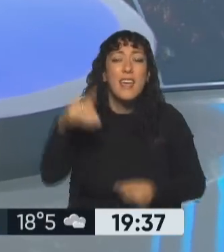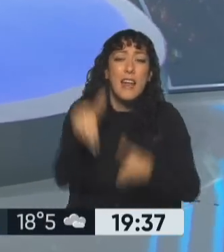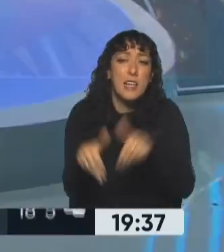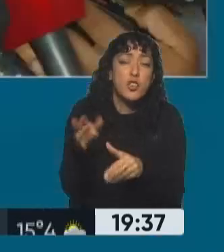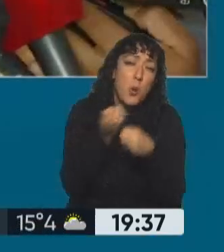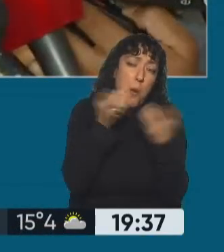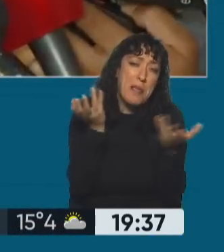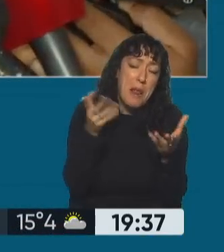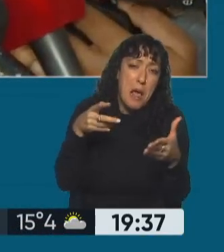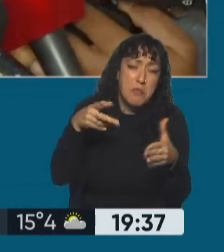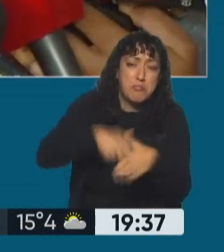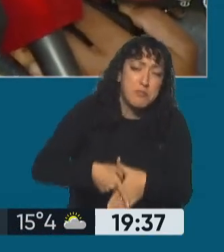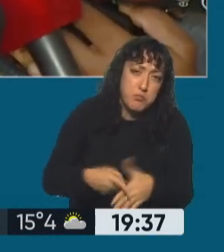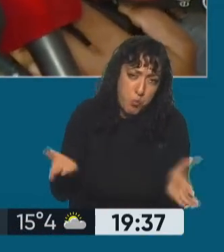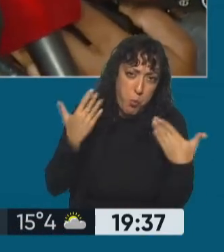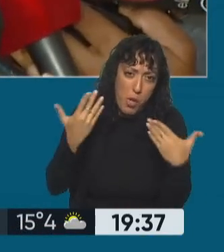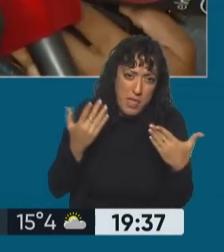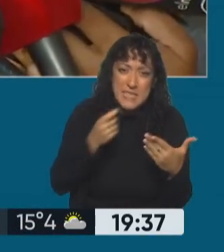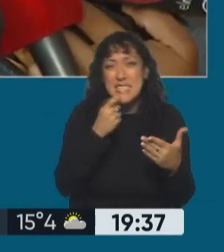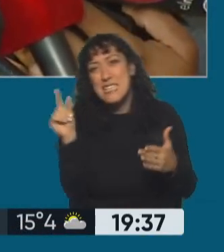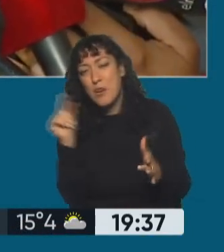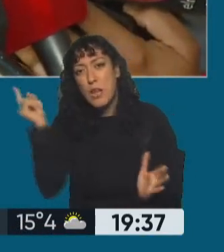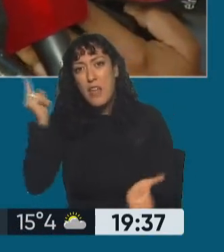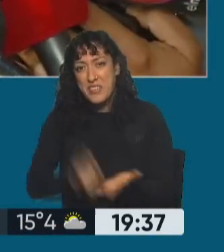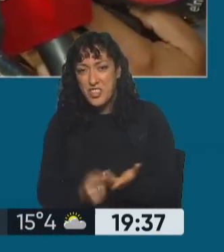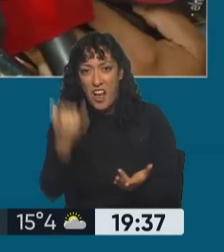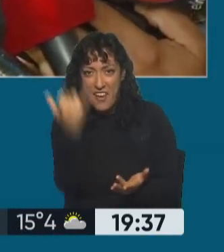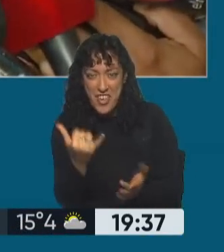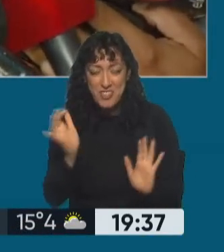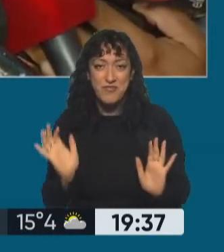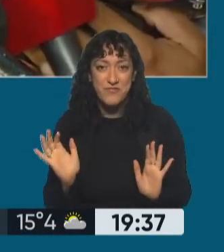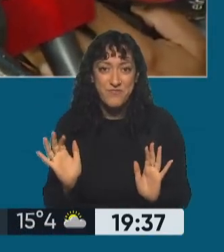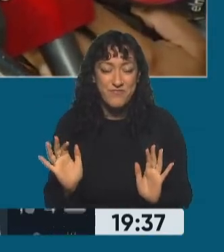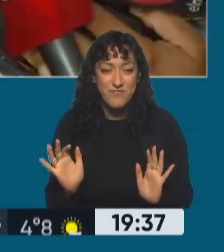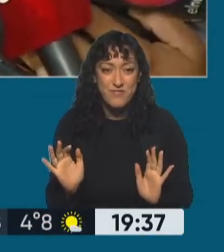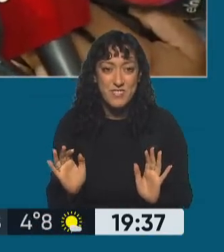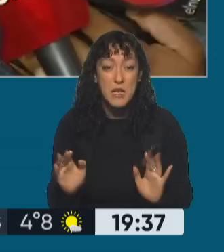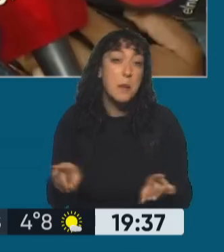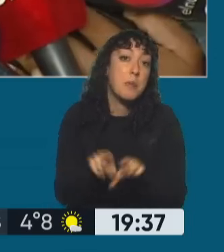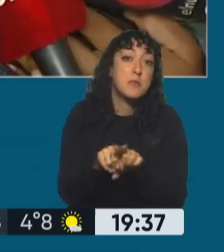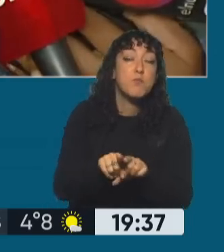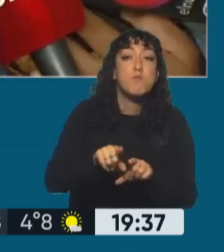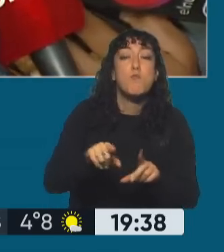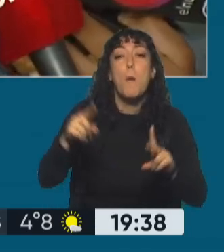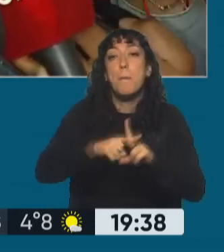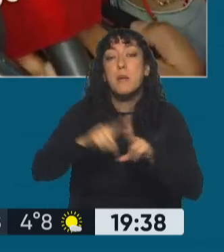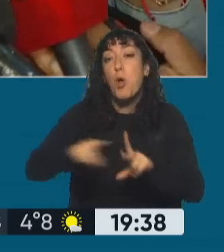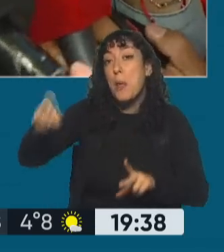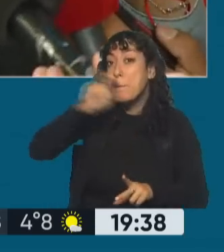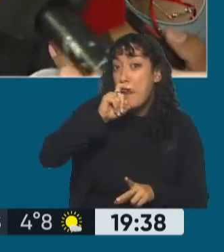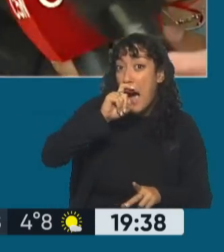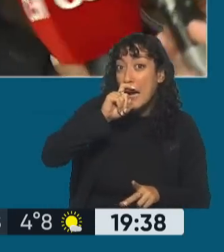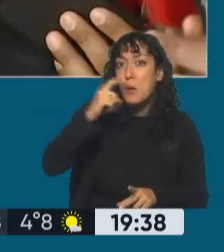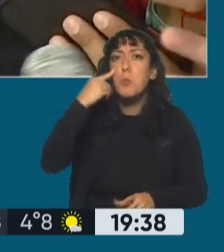interrumpir con una medida cautelar. Sí, yo acá Me pregunto si la de Jorge Macri, por ejemplo, ahí está, que no se sabe